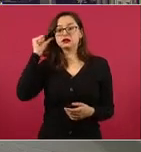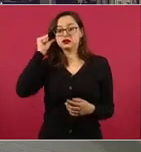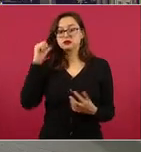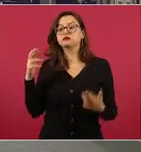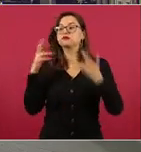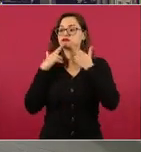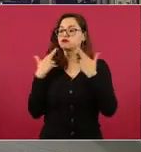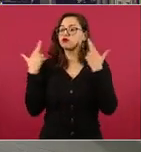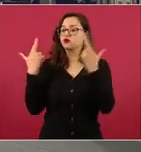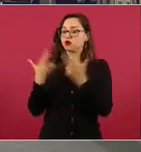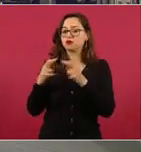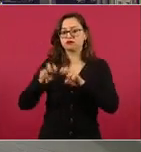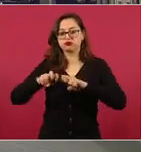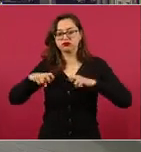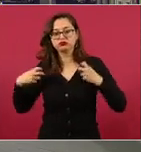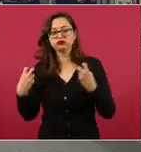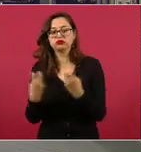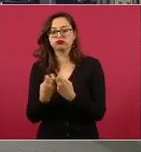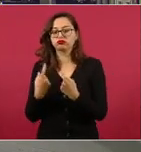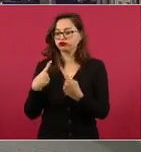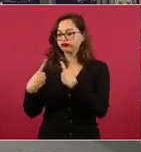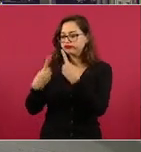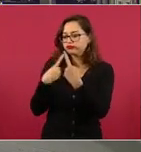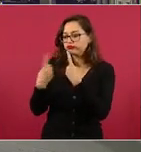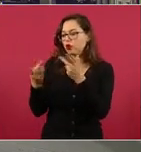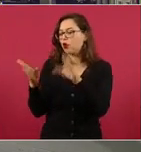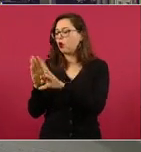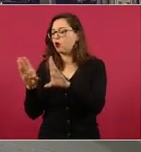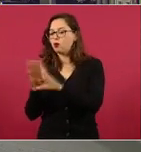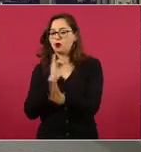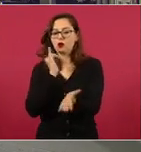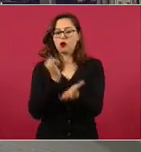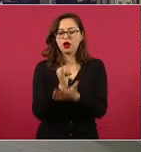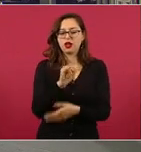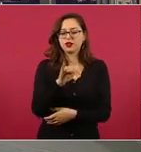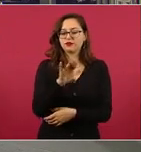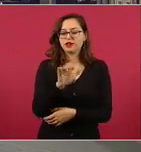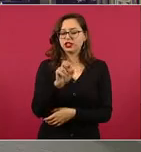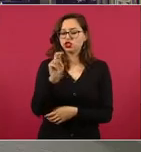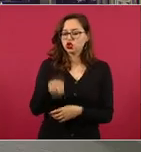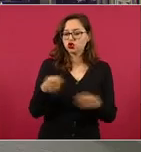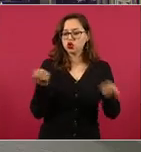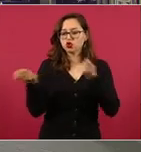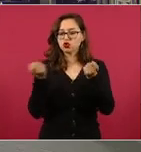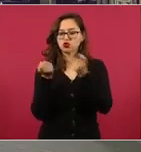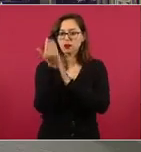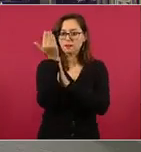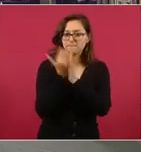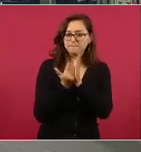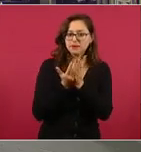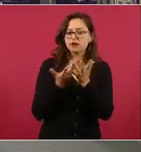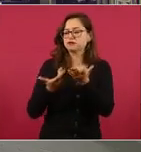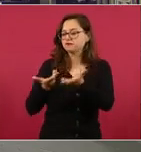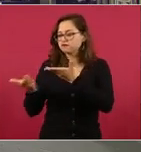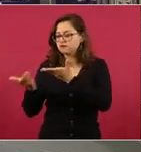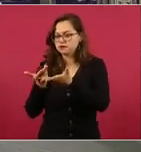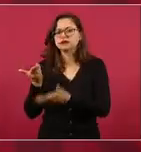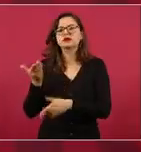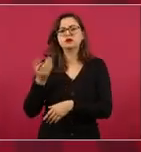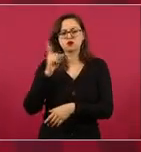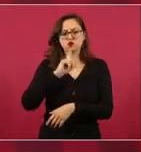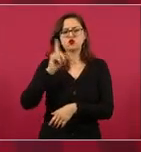antiinflación y estuvo la subsecretaria de Economía, y la